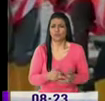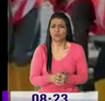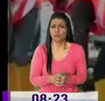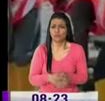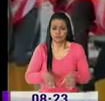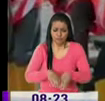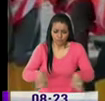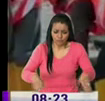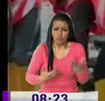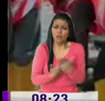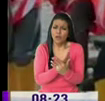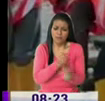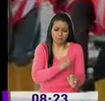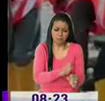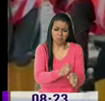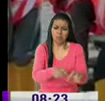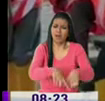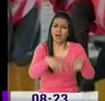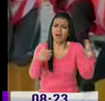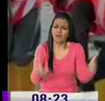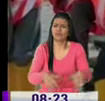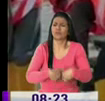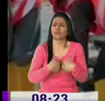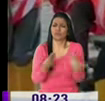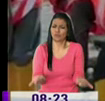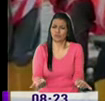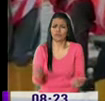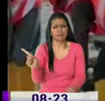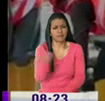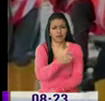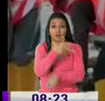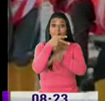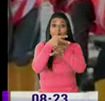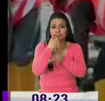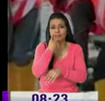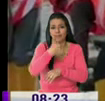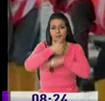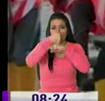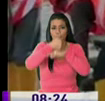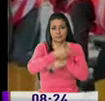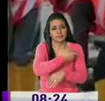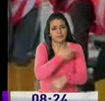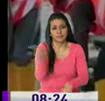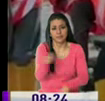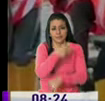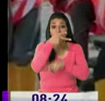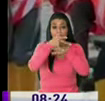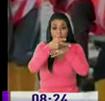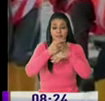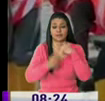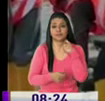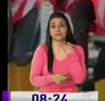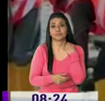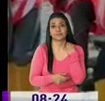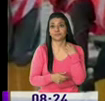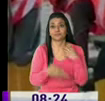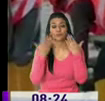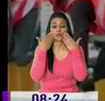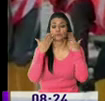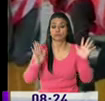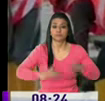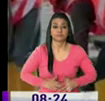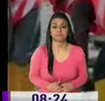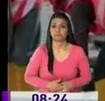nuevas y abriendo. No sé. Mandamos una camarita para ver qué dicen las autoridades al respecto, doña Cerita. Realmente yo no sé. O